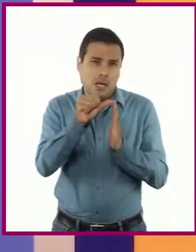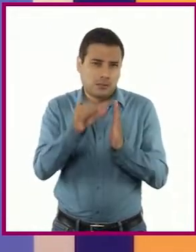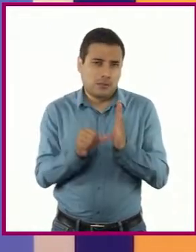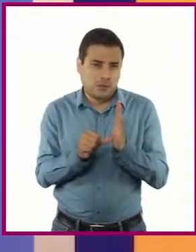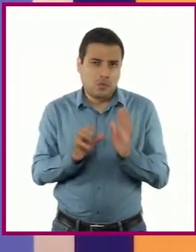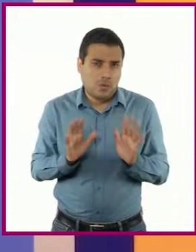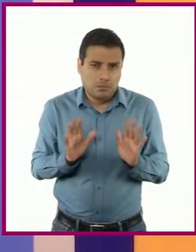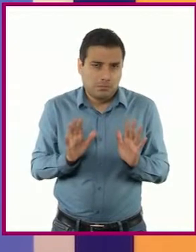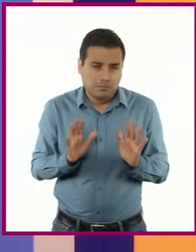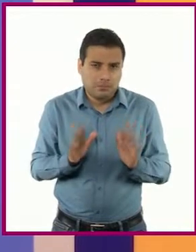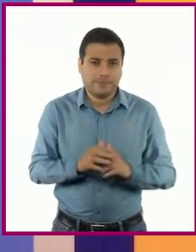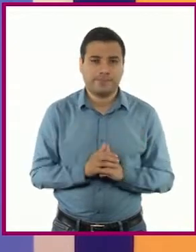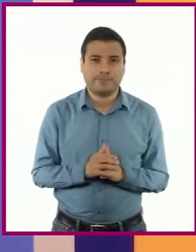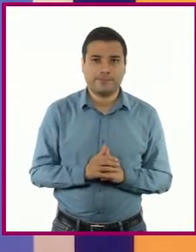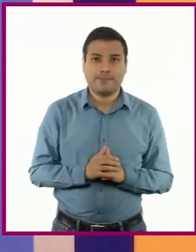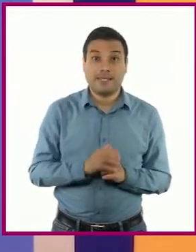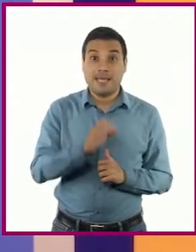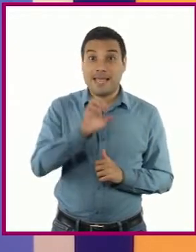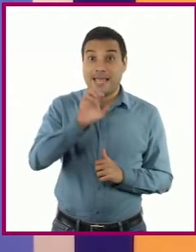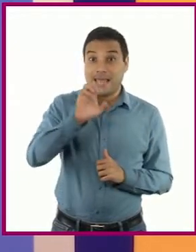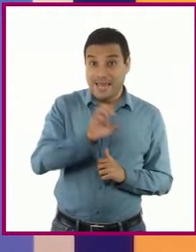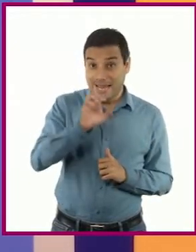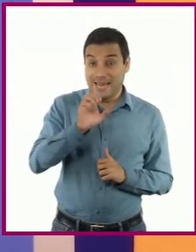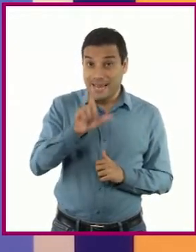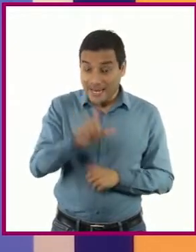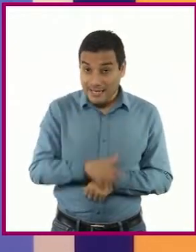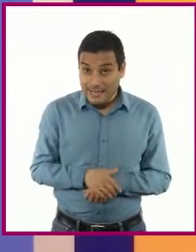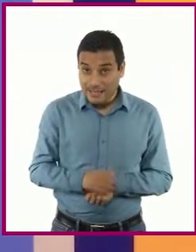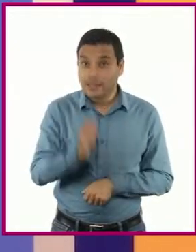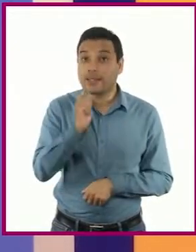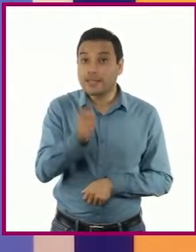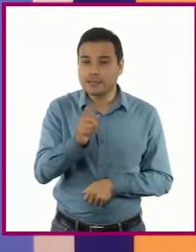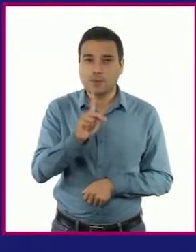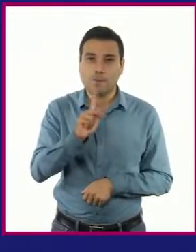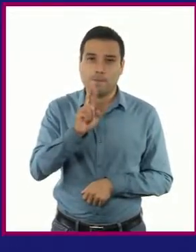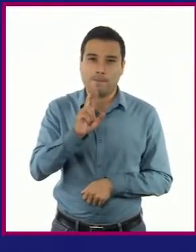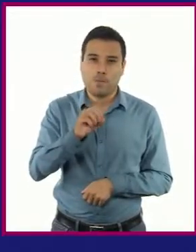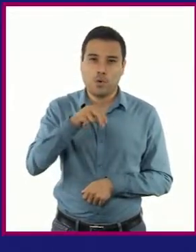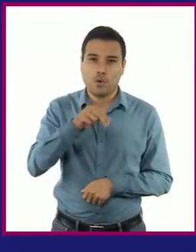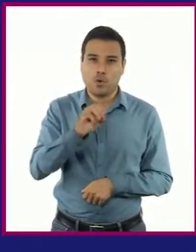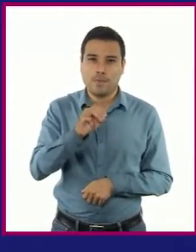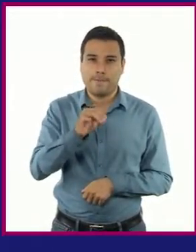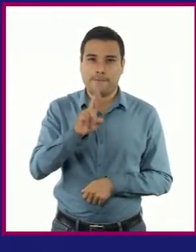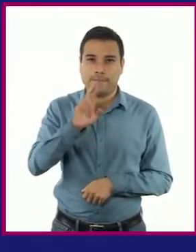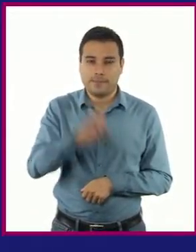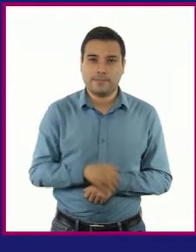determinado. Y el, con acento, se refiere al pronombre personal.